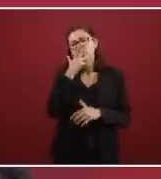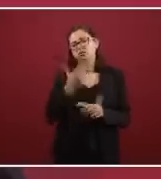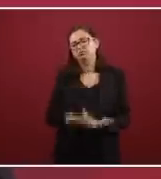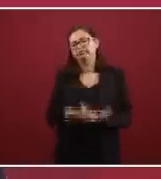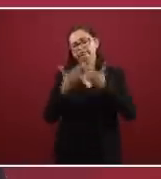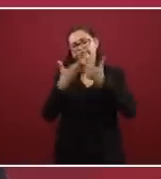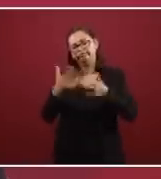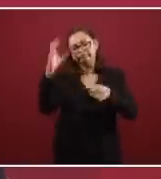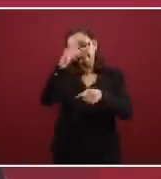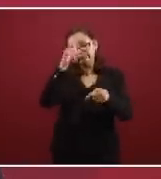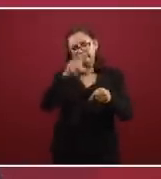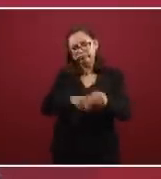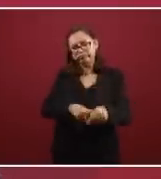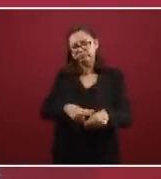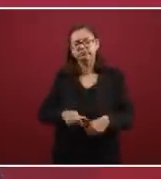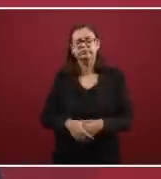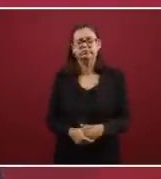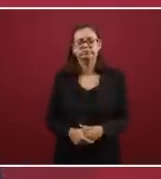Oaxaca,